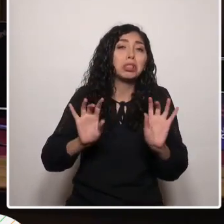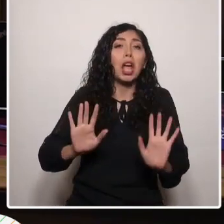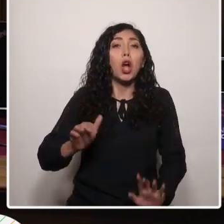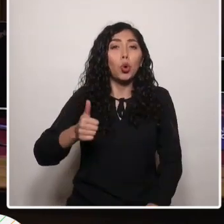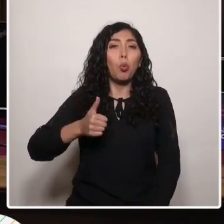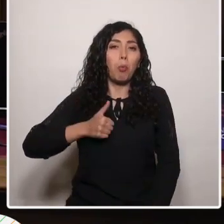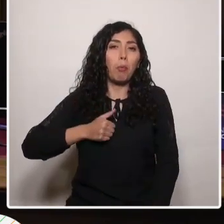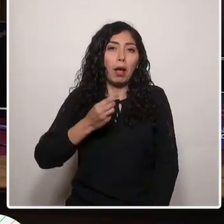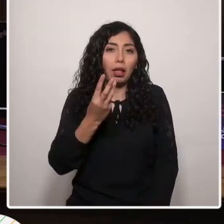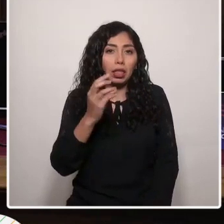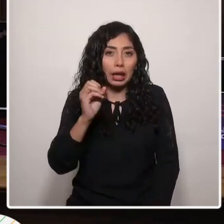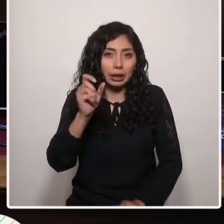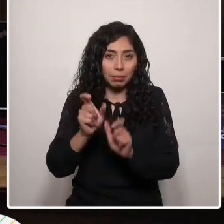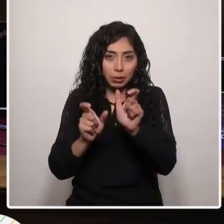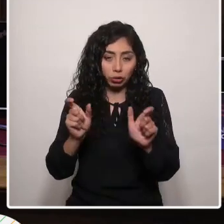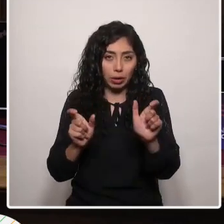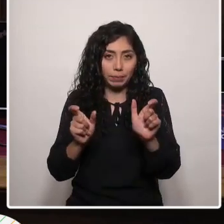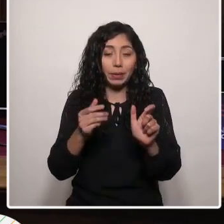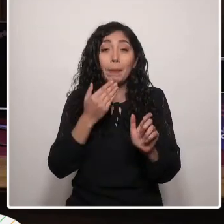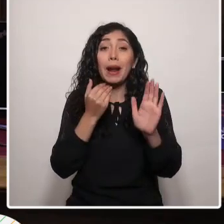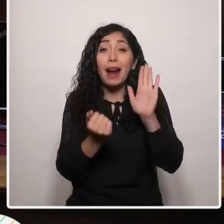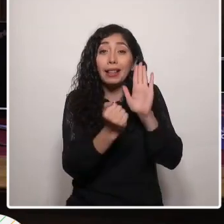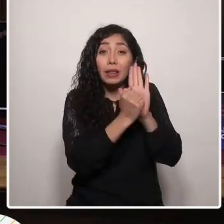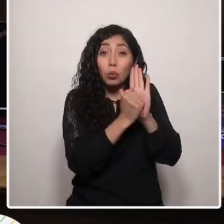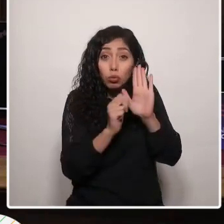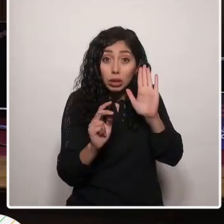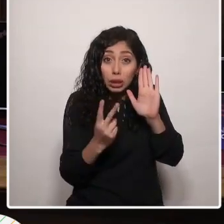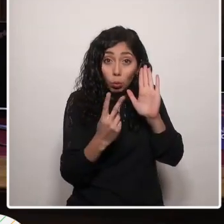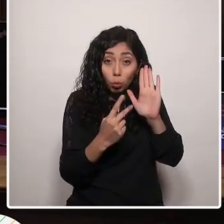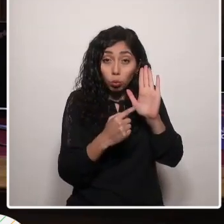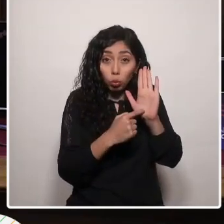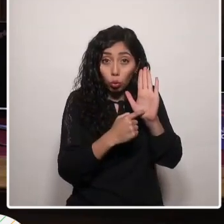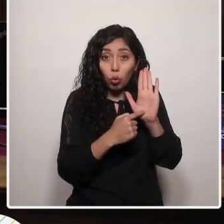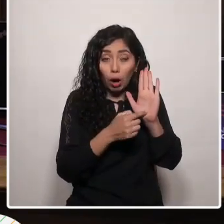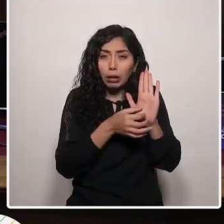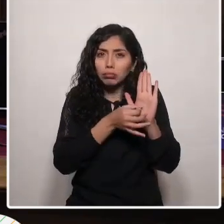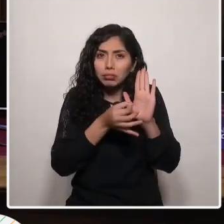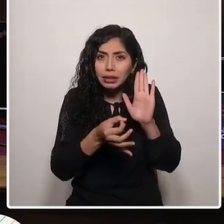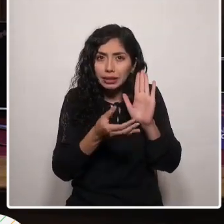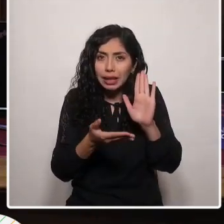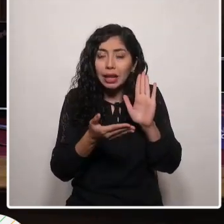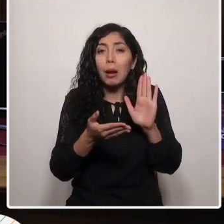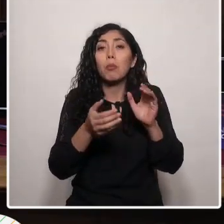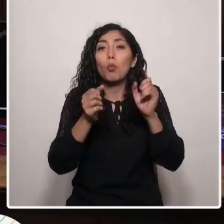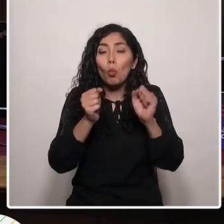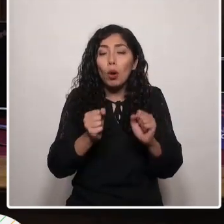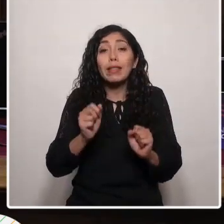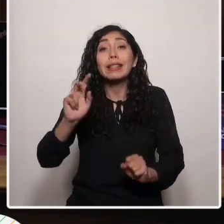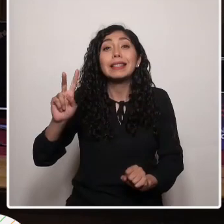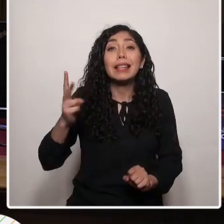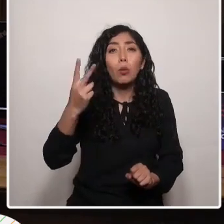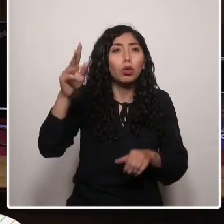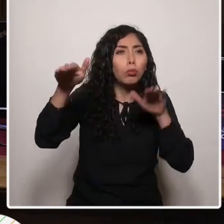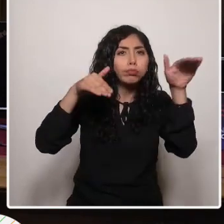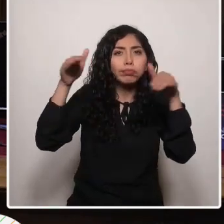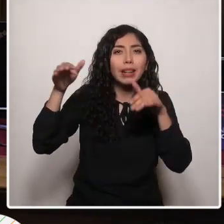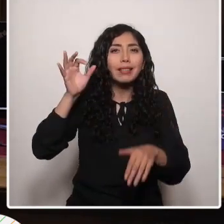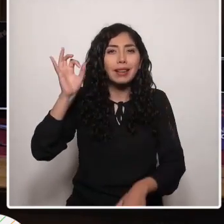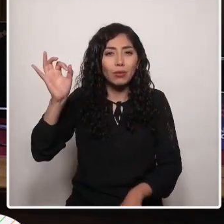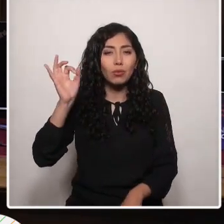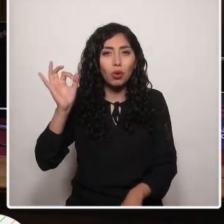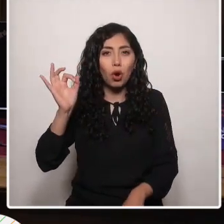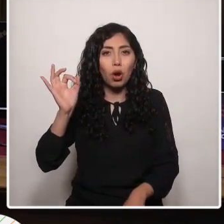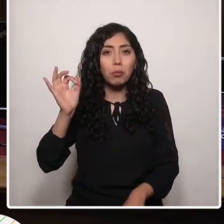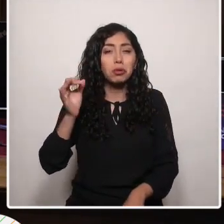Además, el artículo 2 habla de que excepcionalmente se haría un segundo llamado, pero con el